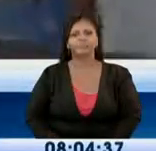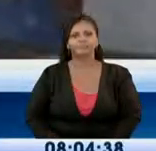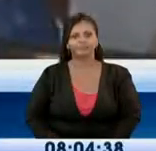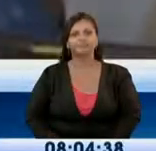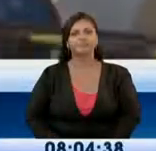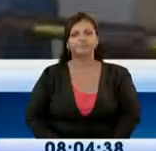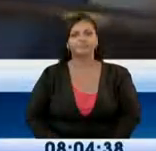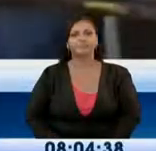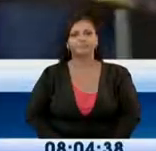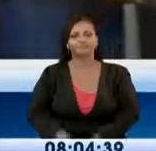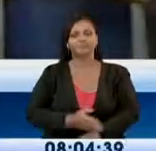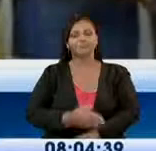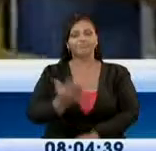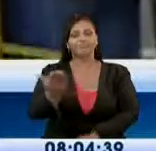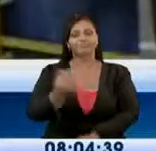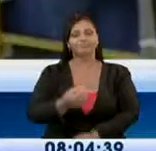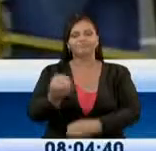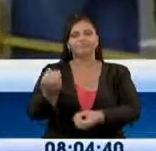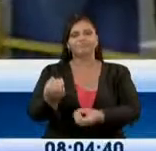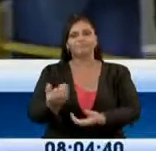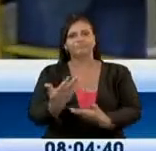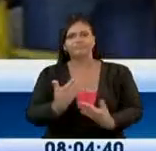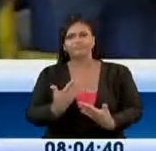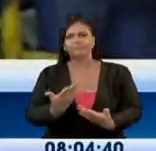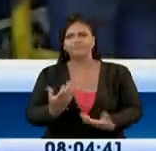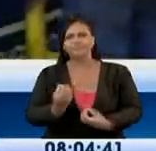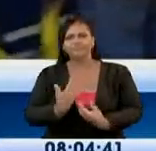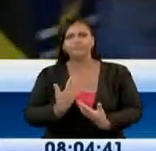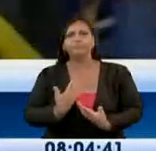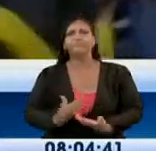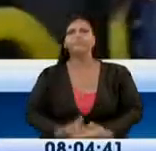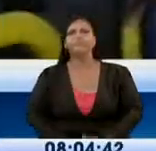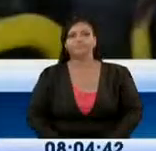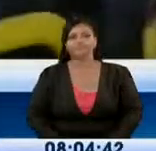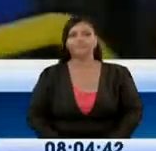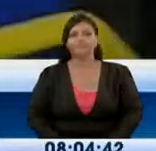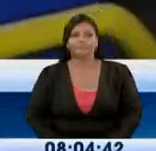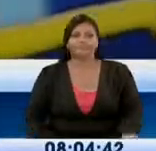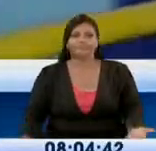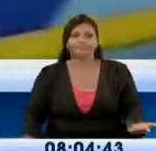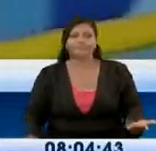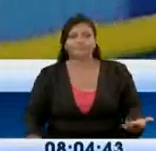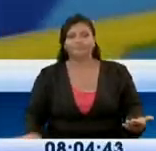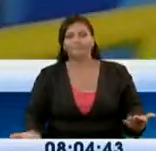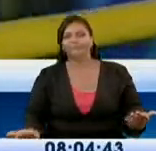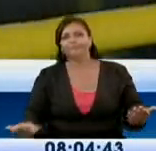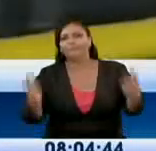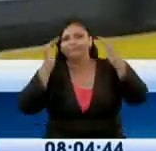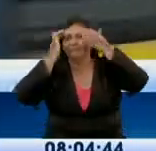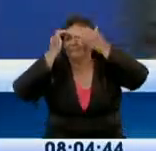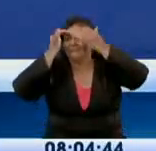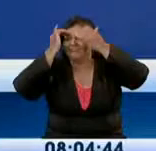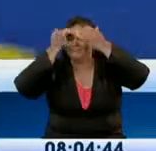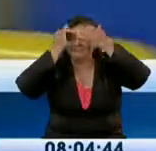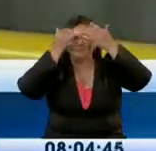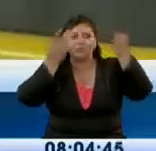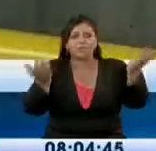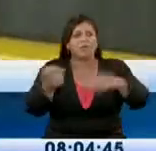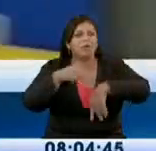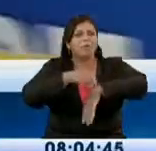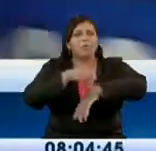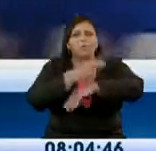usuario de este sistema de transporte, quien precisamente habla sobre ese tema que les preocupa, y es que aquí al mediodía un grupo